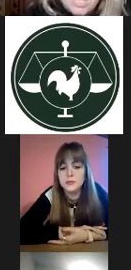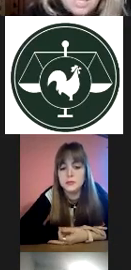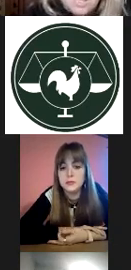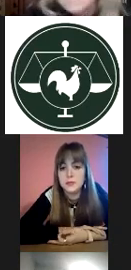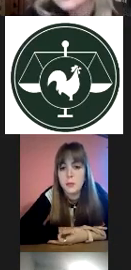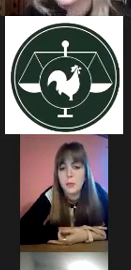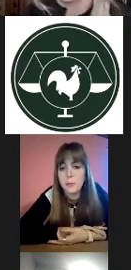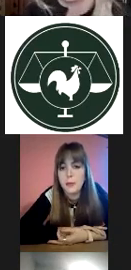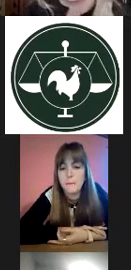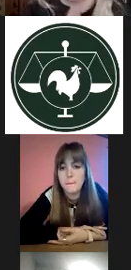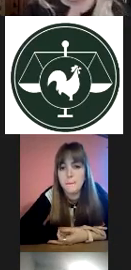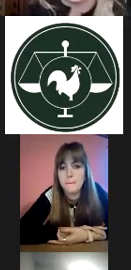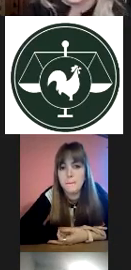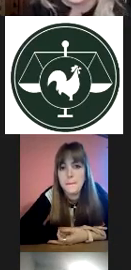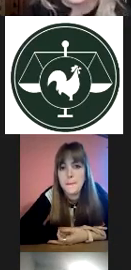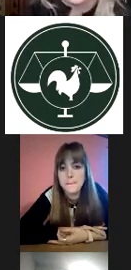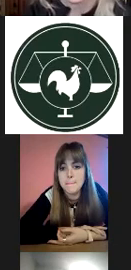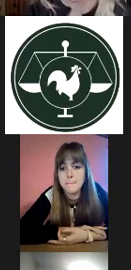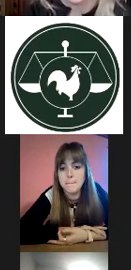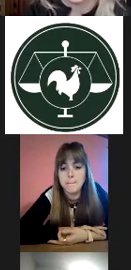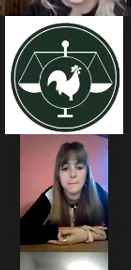Y estamos, bueno, desde ONGs,